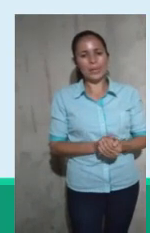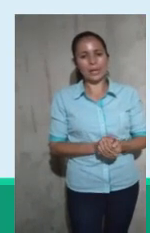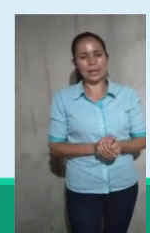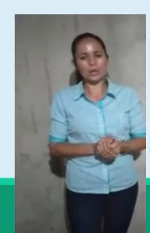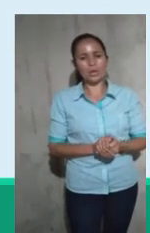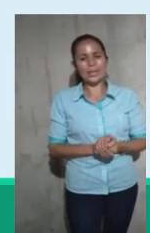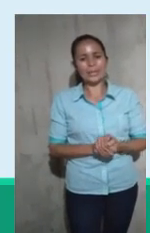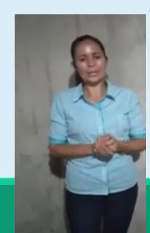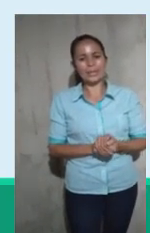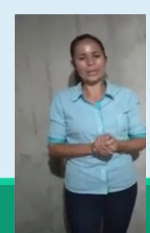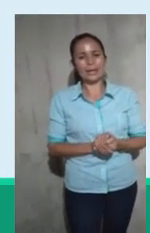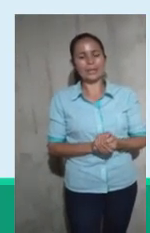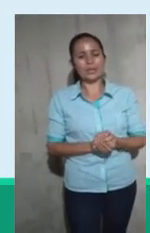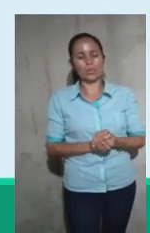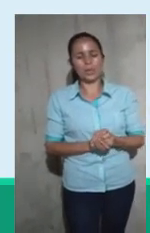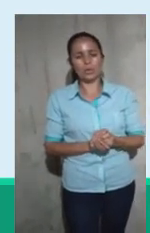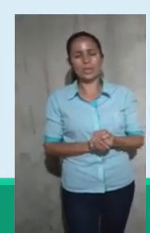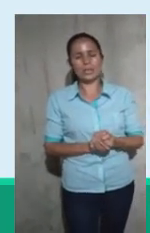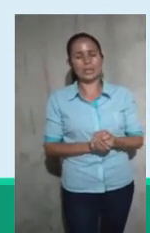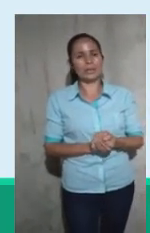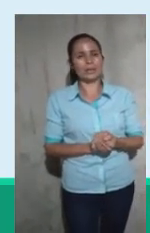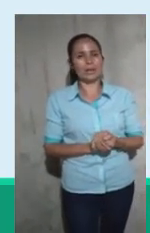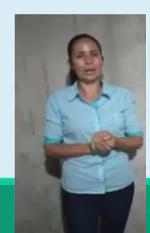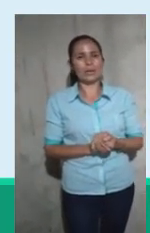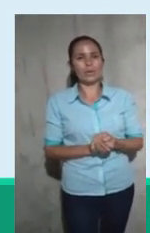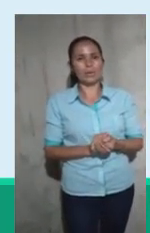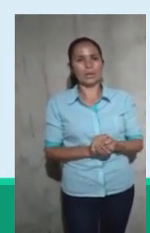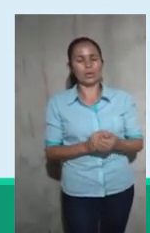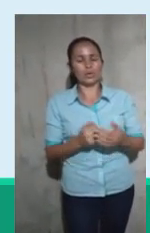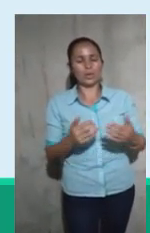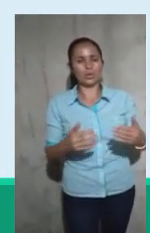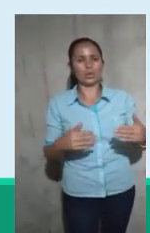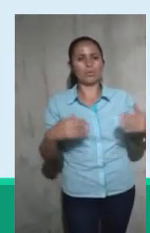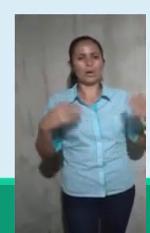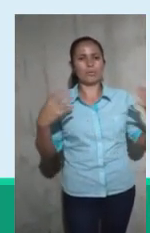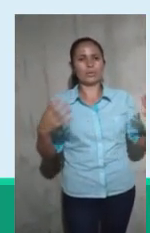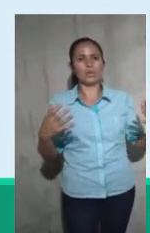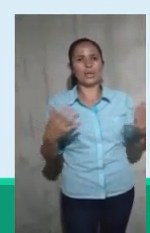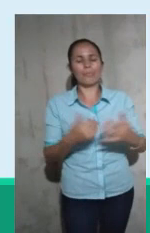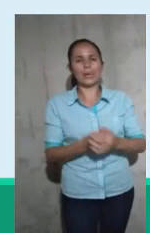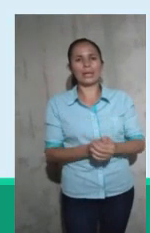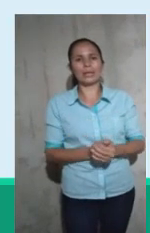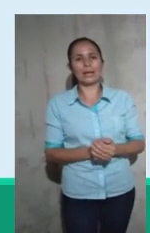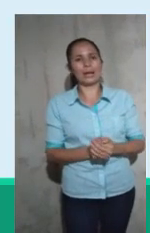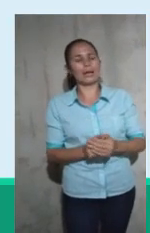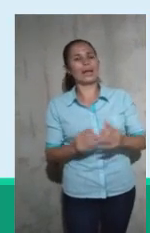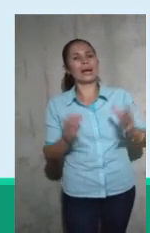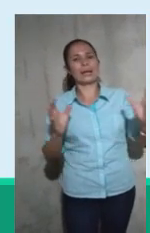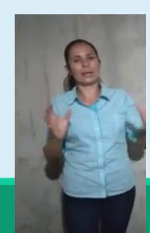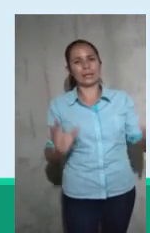podás aplicar todas esas ideas novedosas, algo que donde nosotros podamos poner en